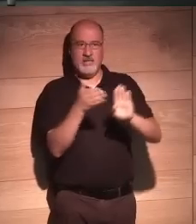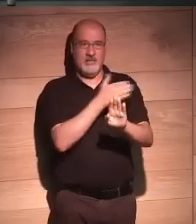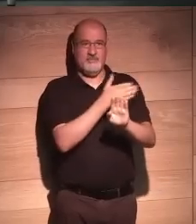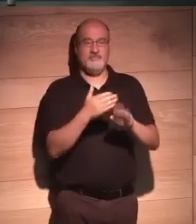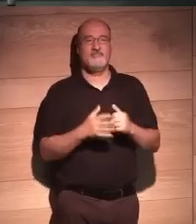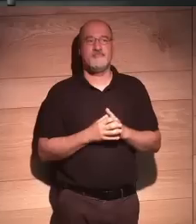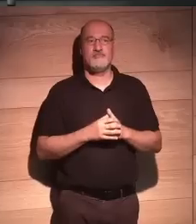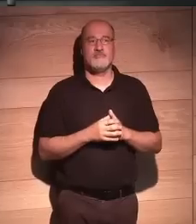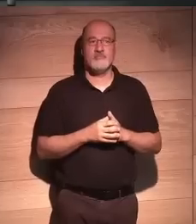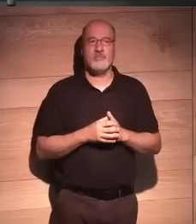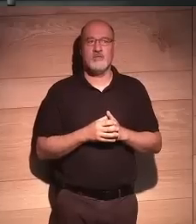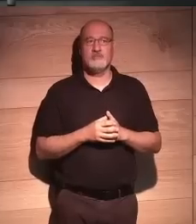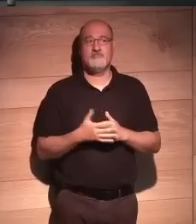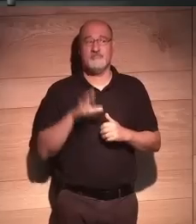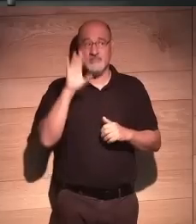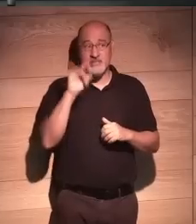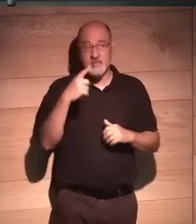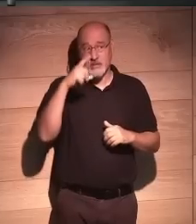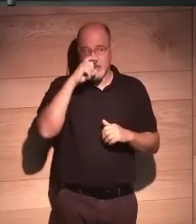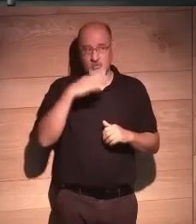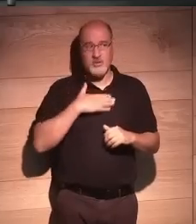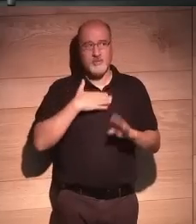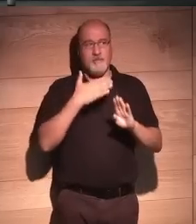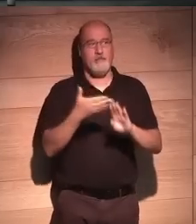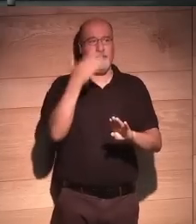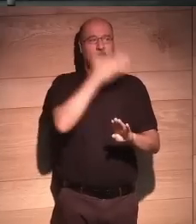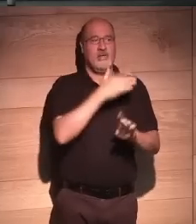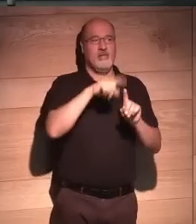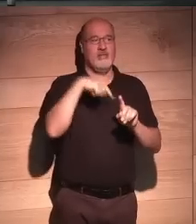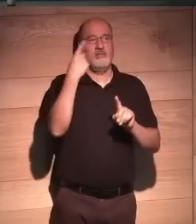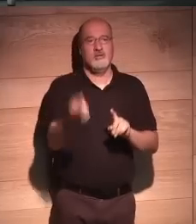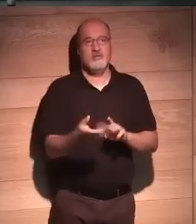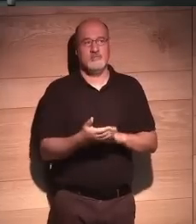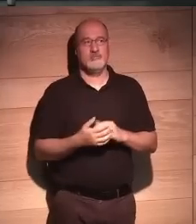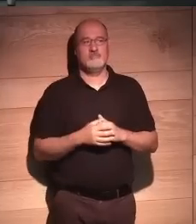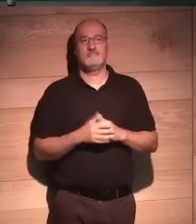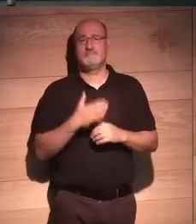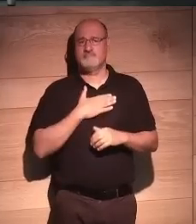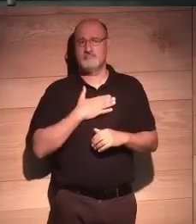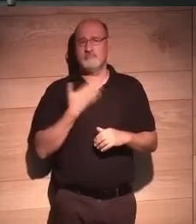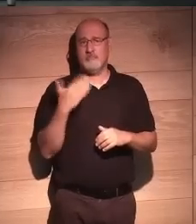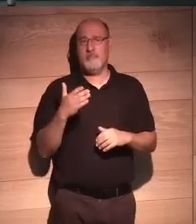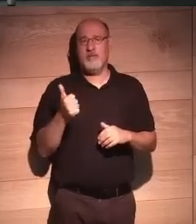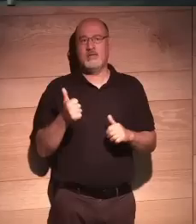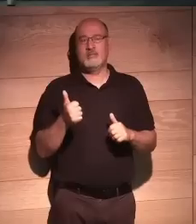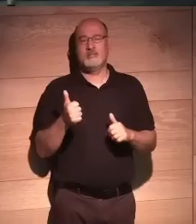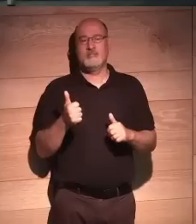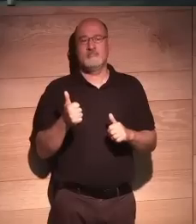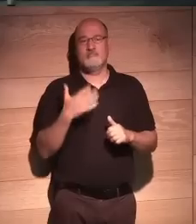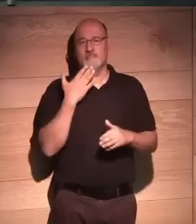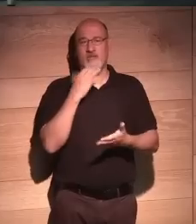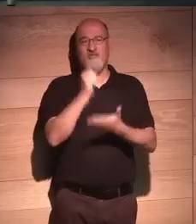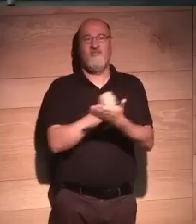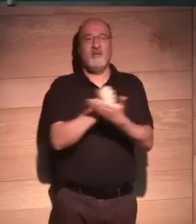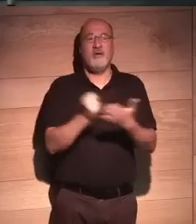sin querer, claro, yo las que sí recuerdo nuestras, ya me voy un poquito después. Porque yo sí era de esperar el día en que estaba